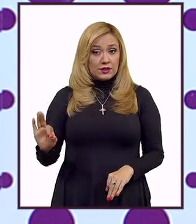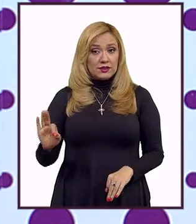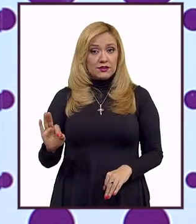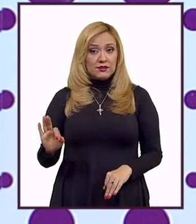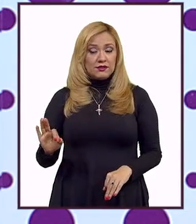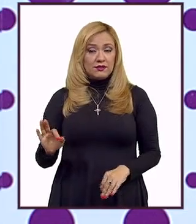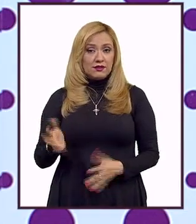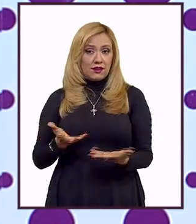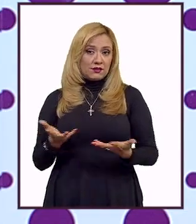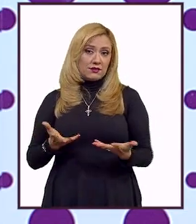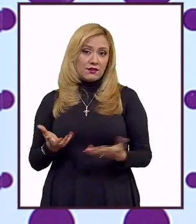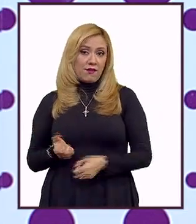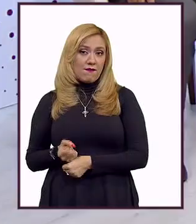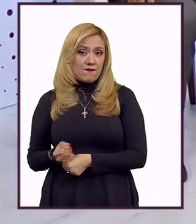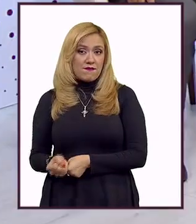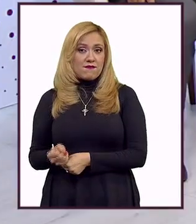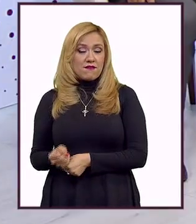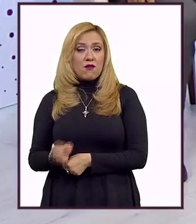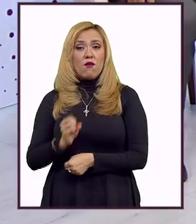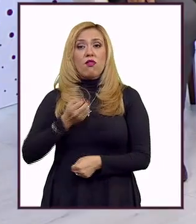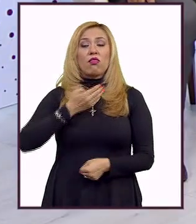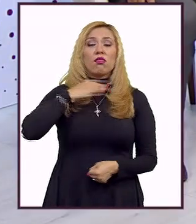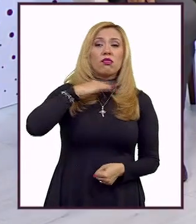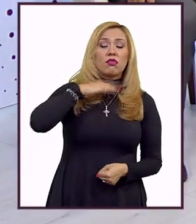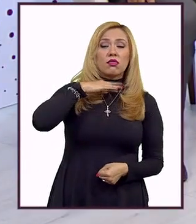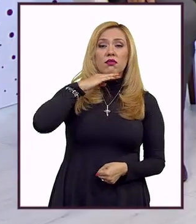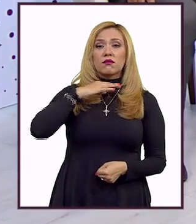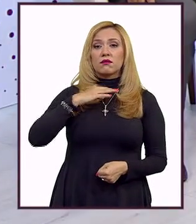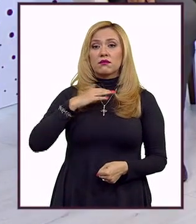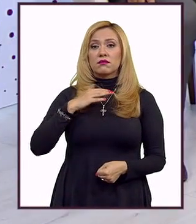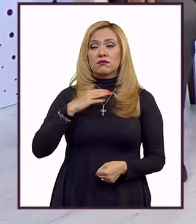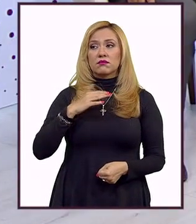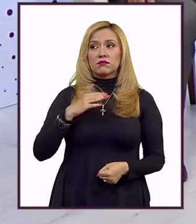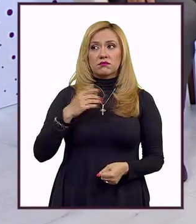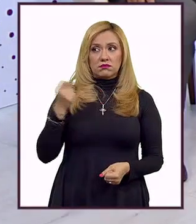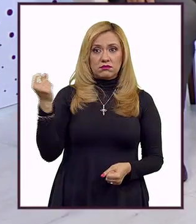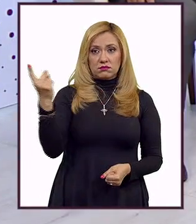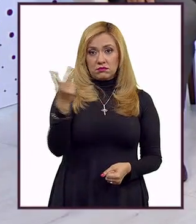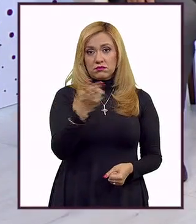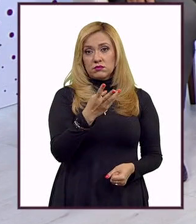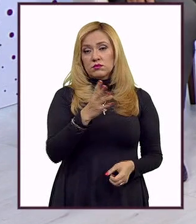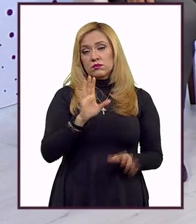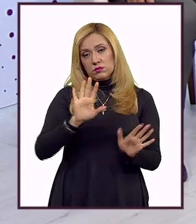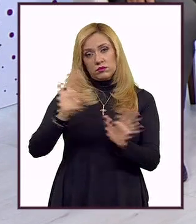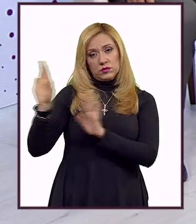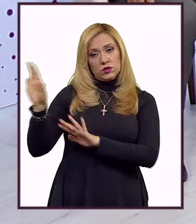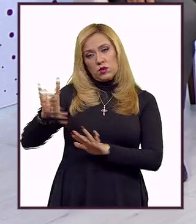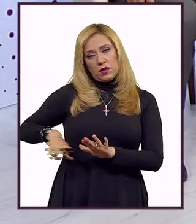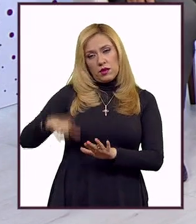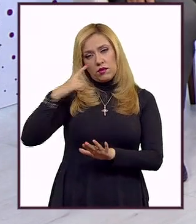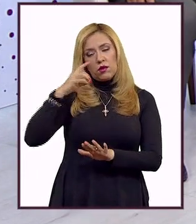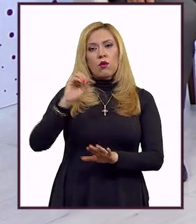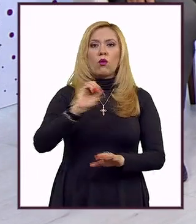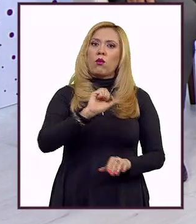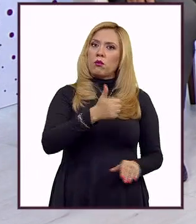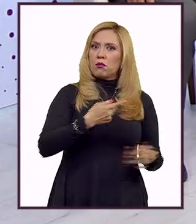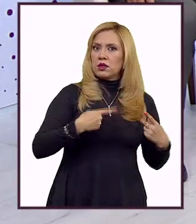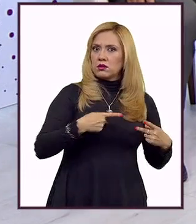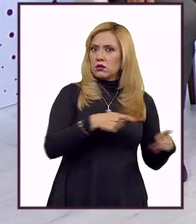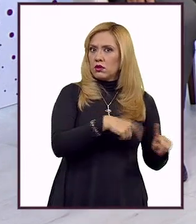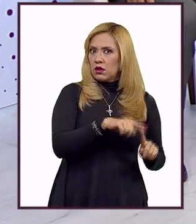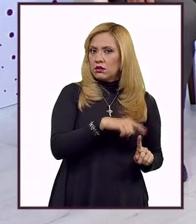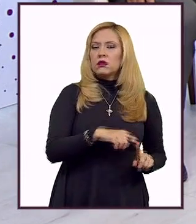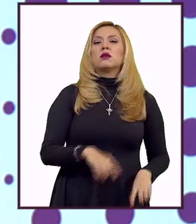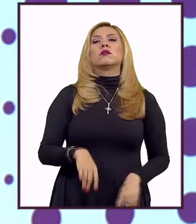cometer actos de tortura u omisiones que constituyan tortura. ¿Algún particular podría también incurrir en esto?